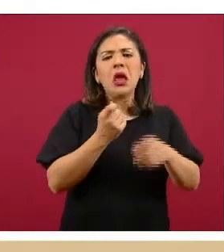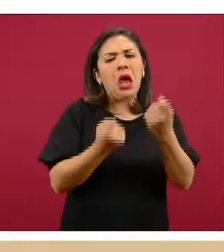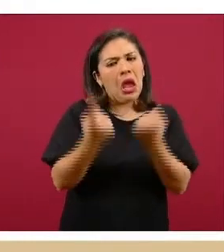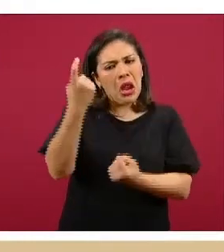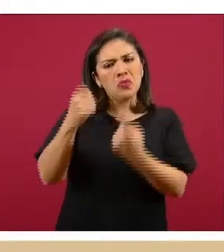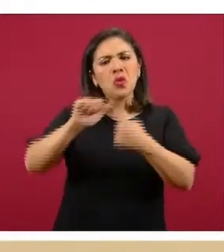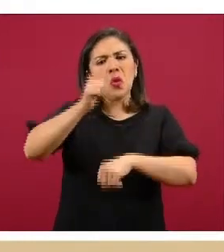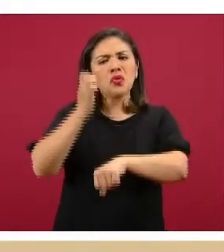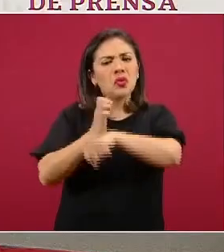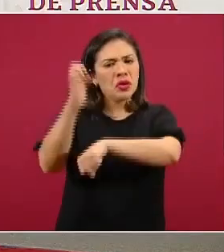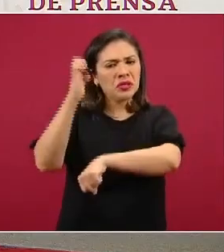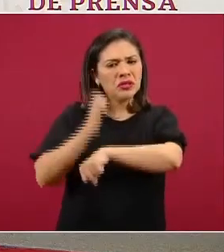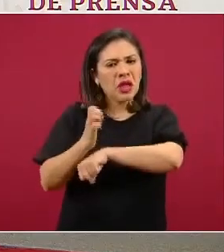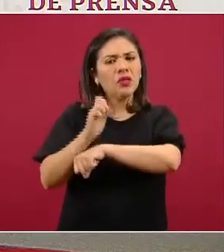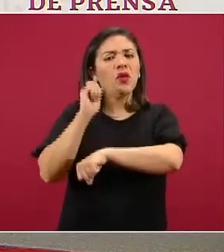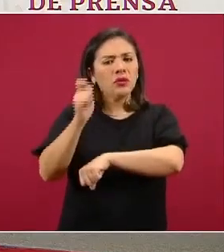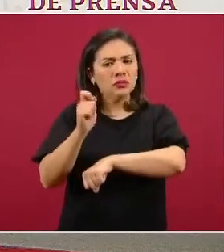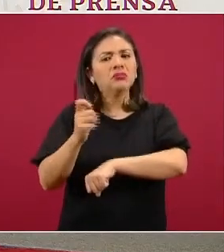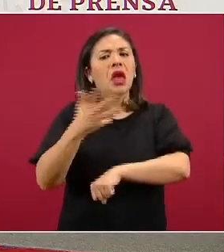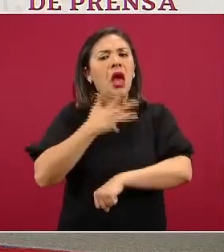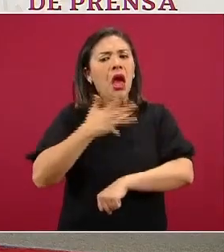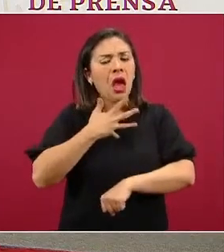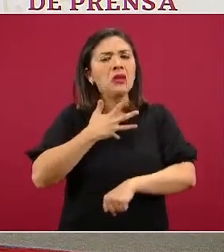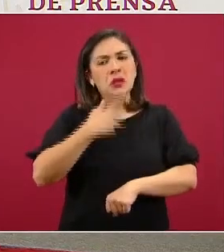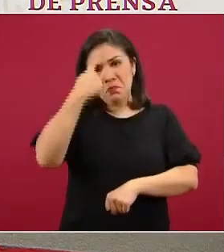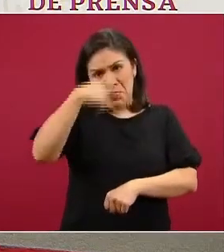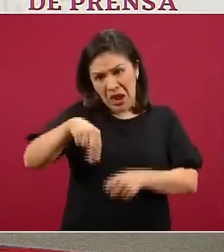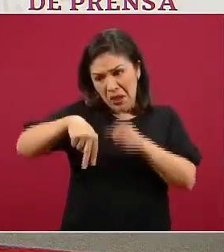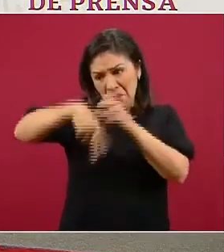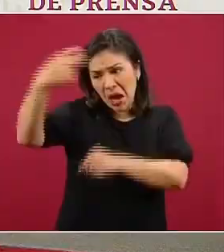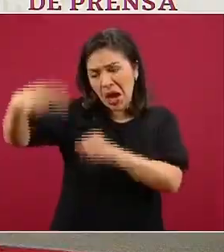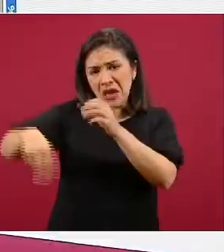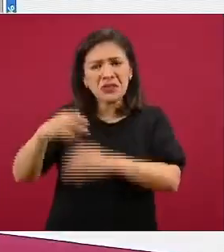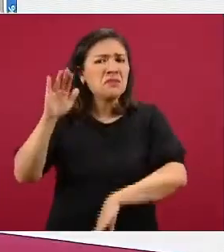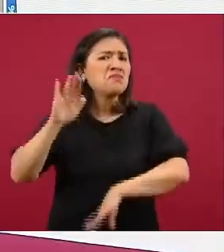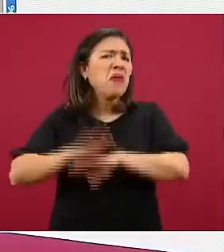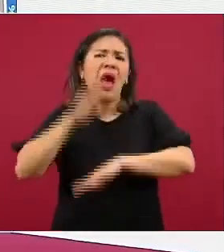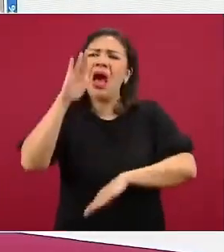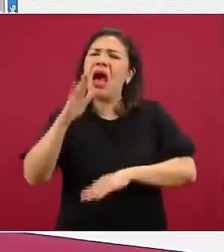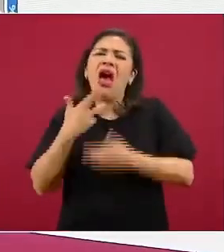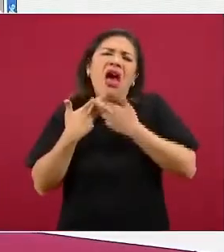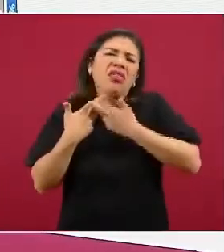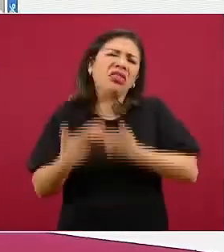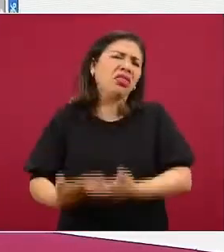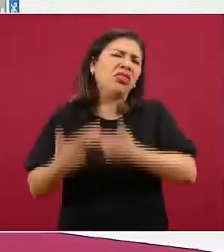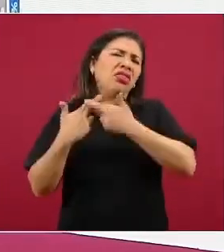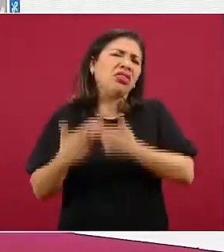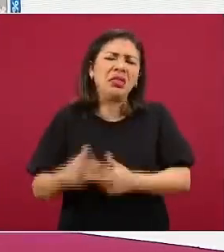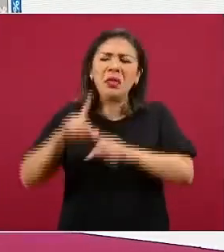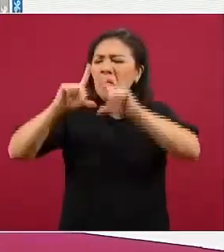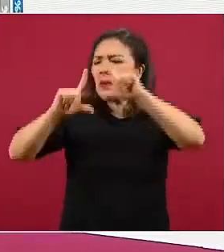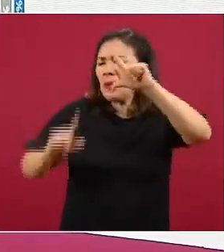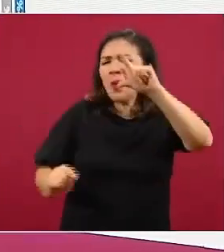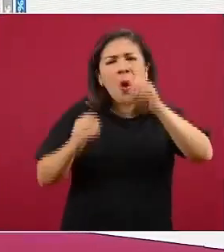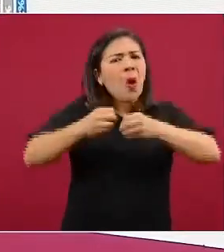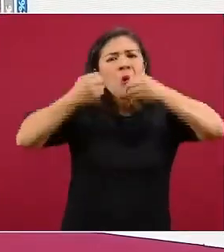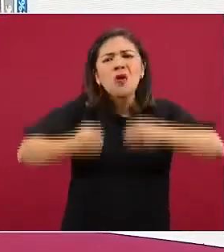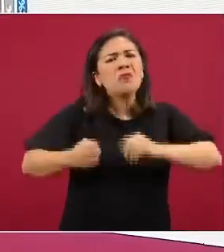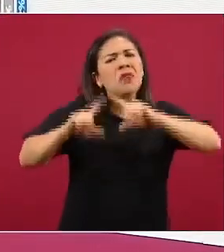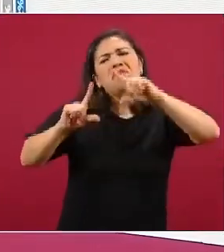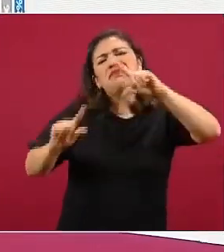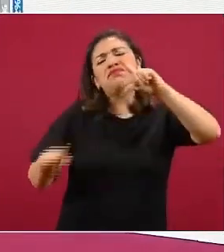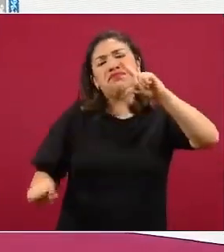donde la capacidad o la hospitalización están muy por encima de lo que se